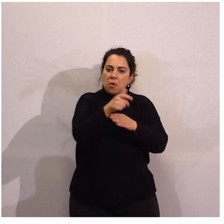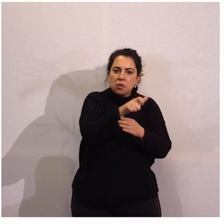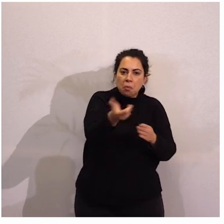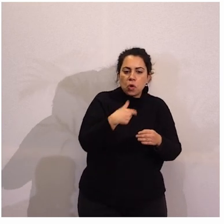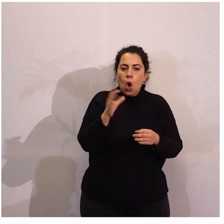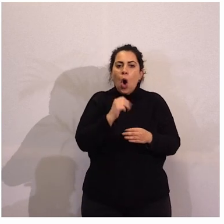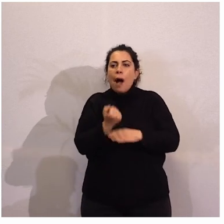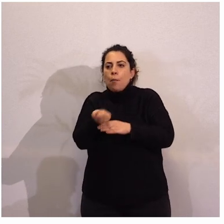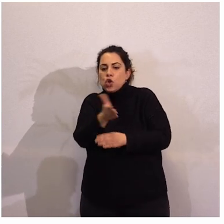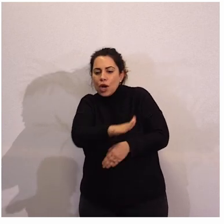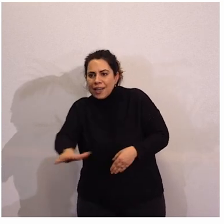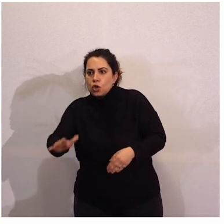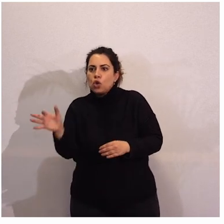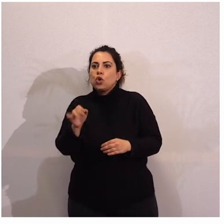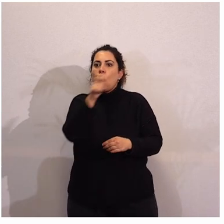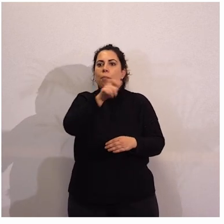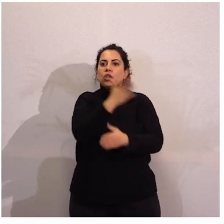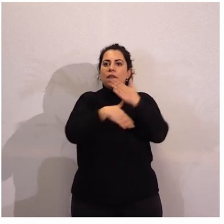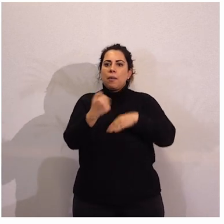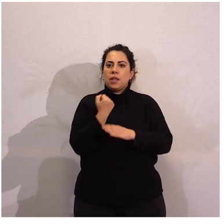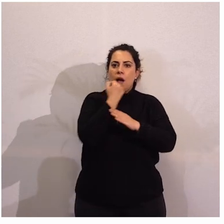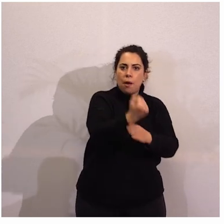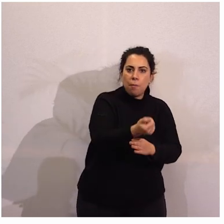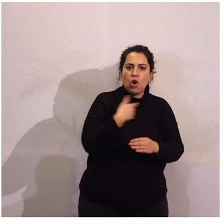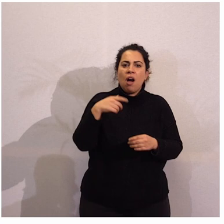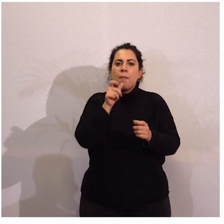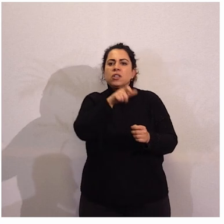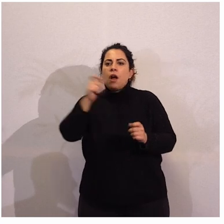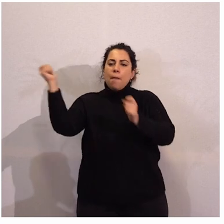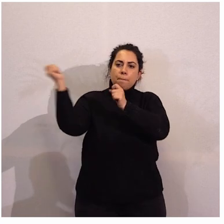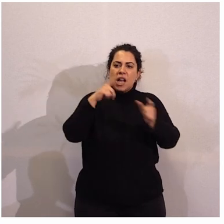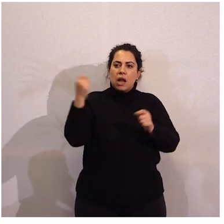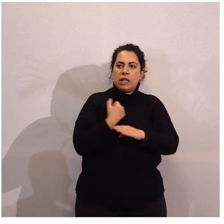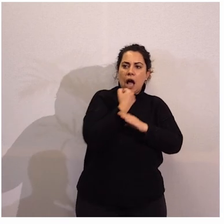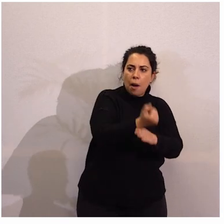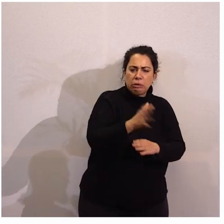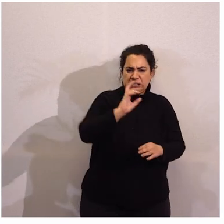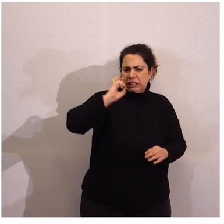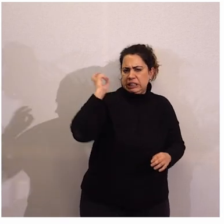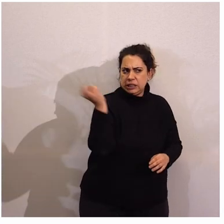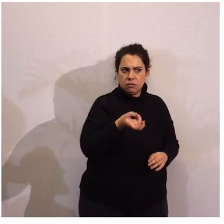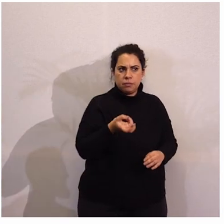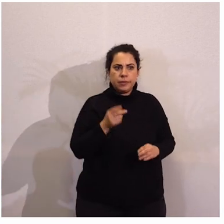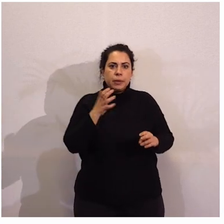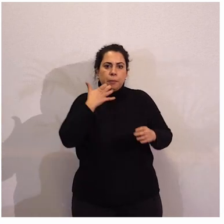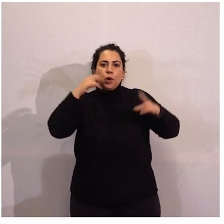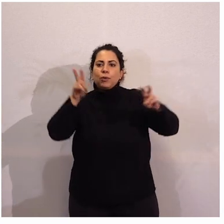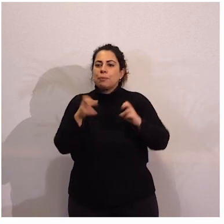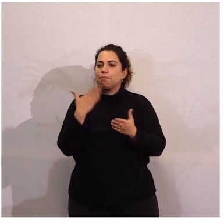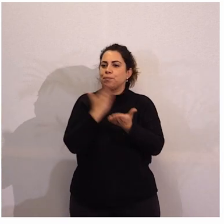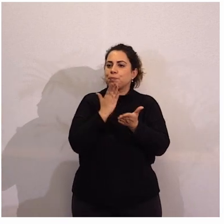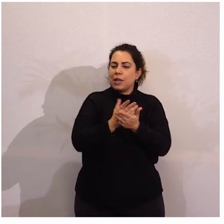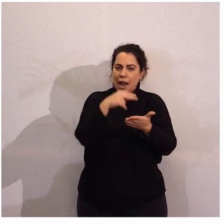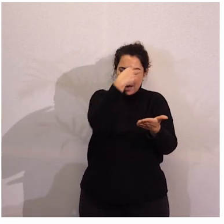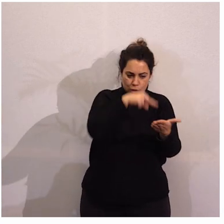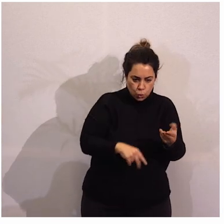apoyando a niños, apoyando a personas con discapacidad, migrantes, etcétera, en bueno, pues en clases de lectura,